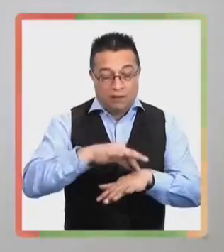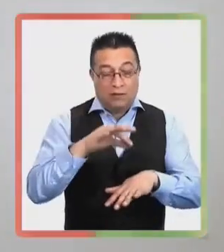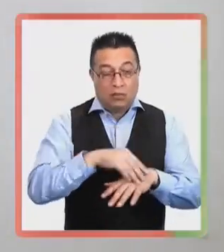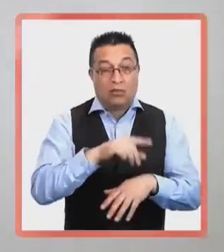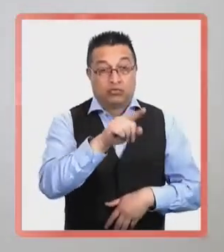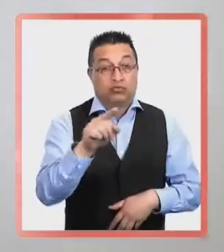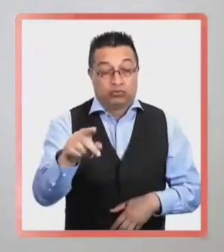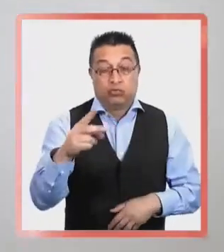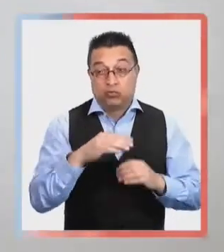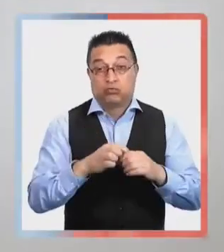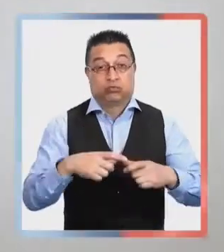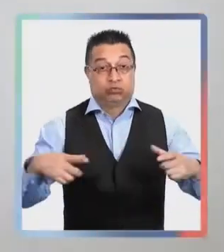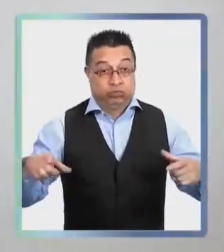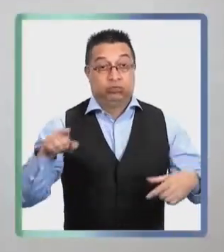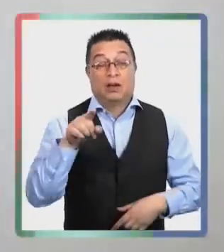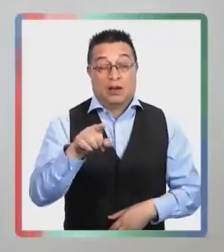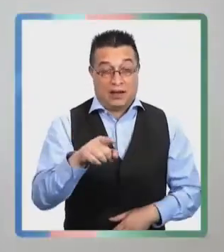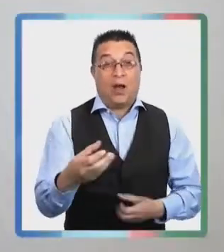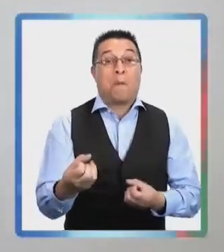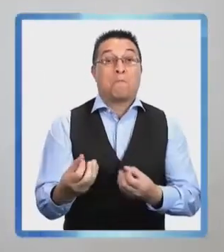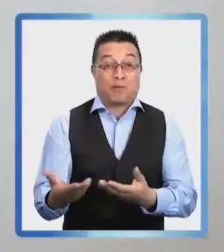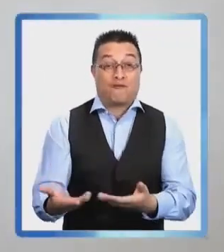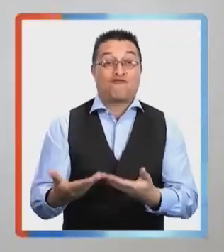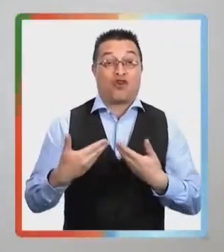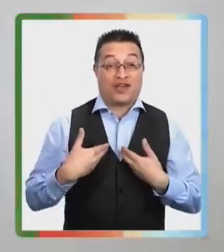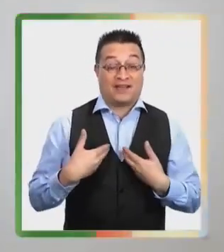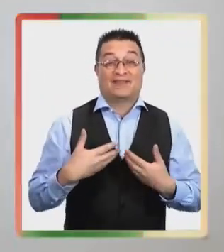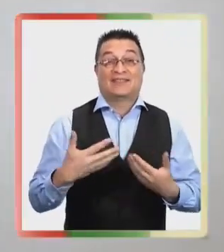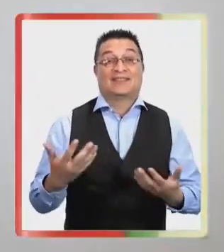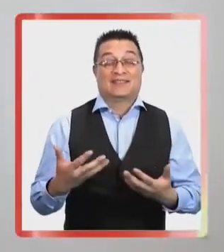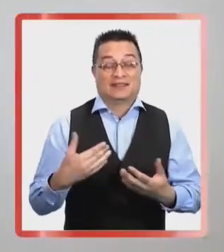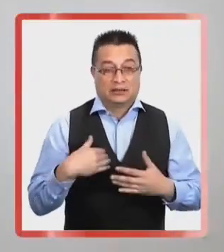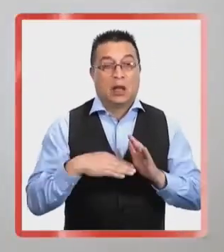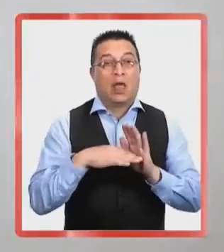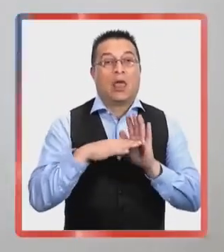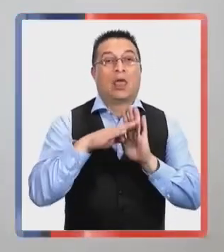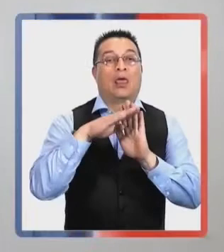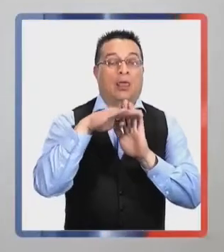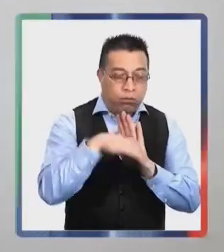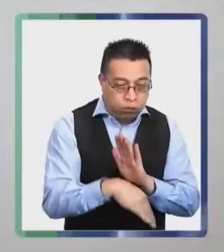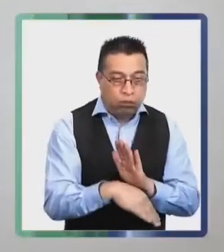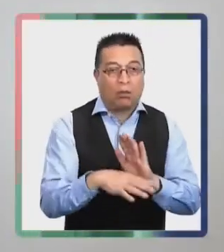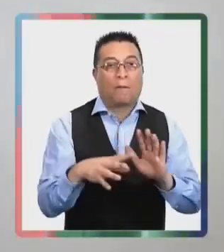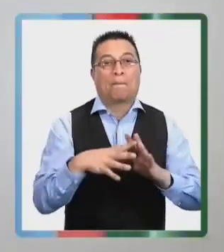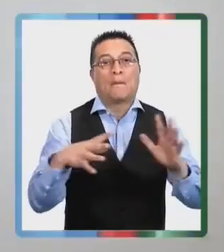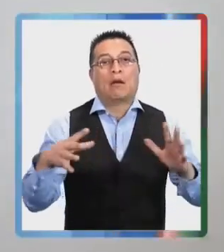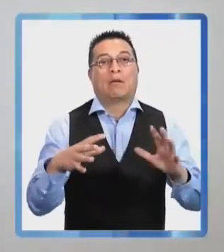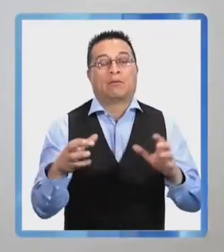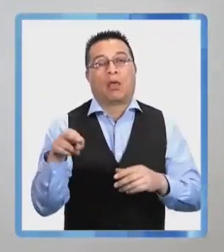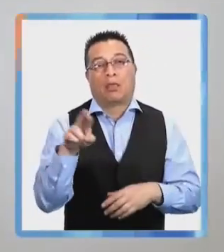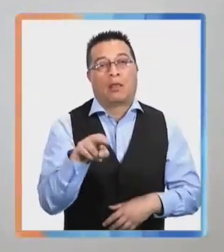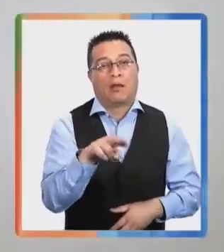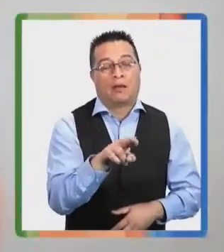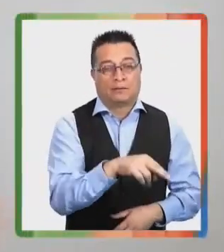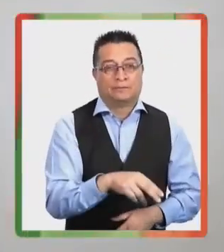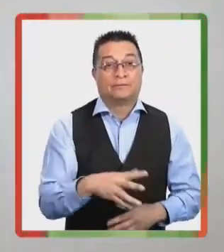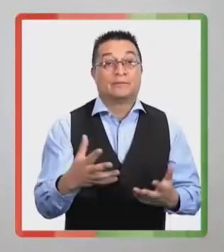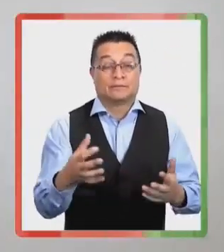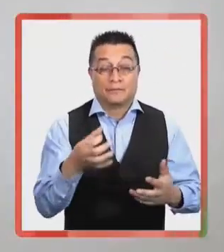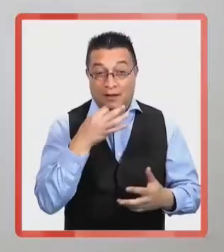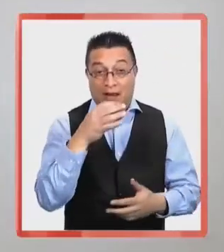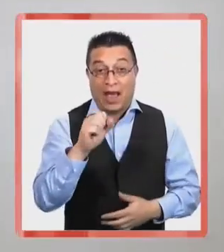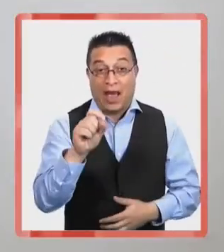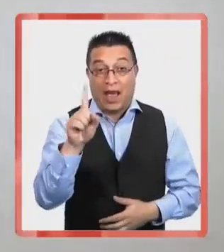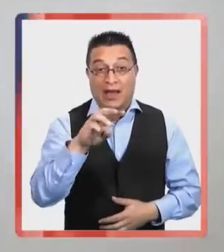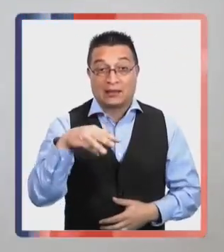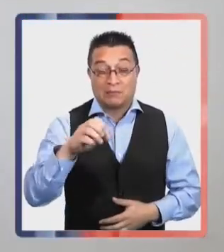virus respiratorios, virus sincicial, adenovirus. Entonces, todos estos virus producen que las descompensaciones en los asmáticos